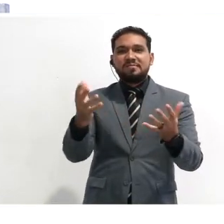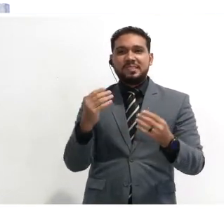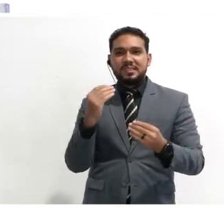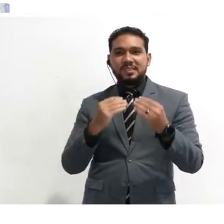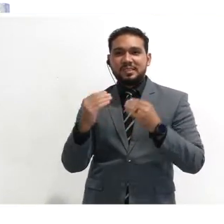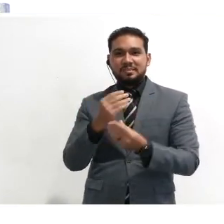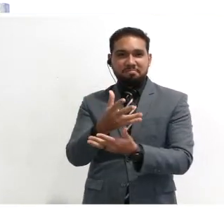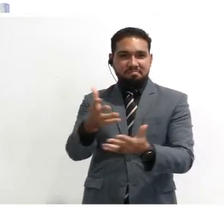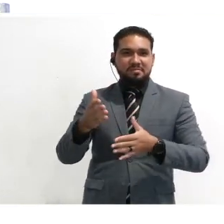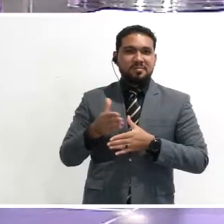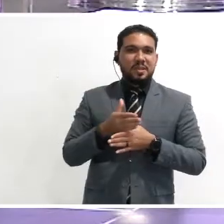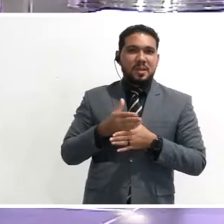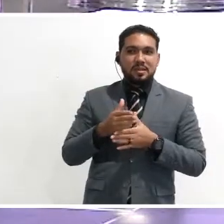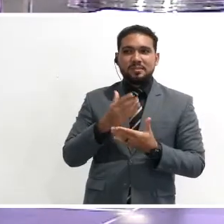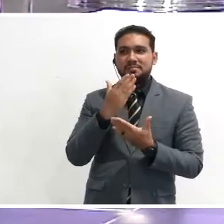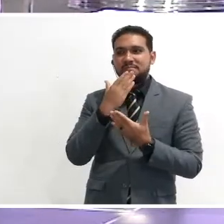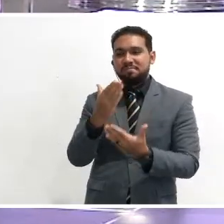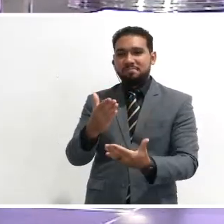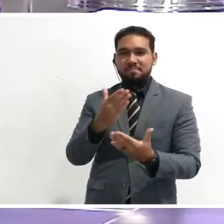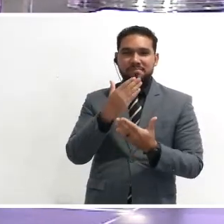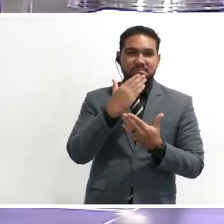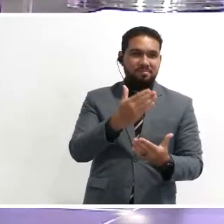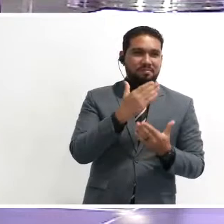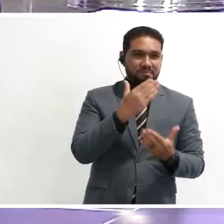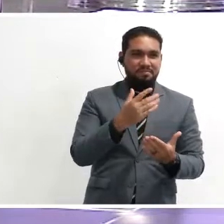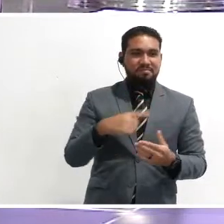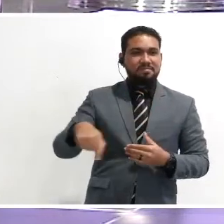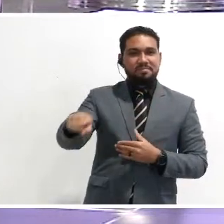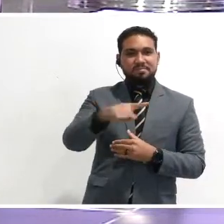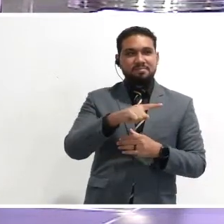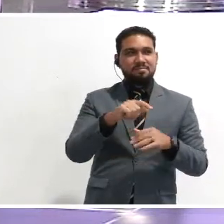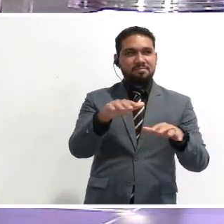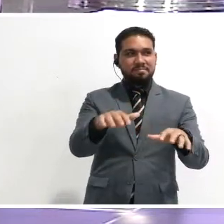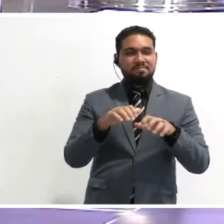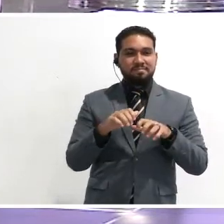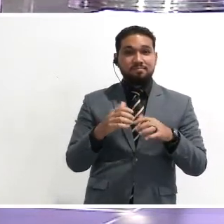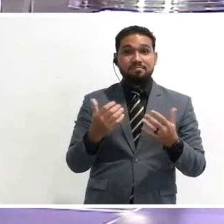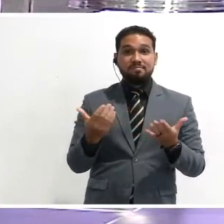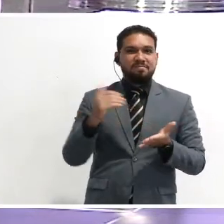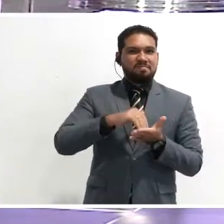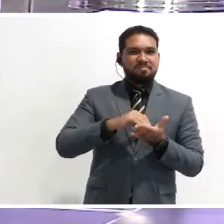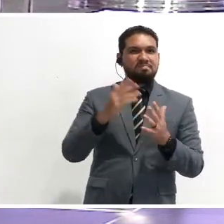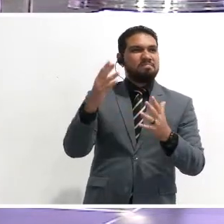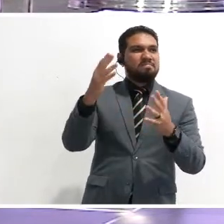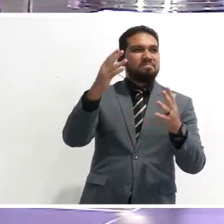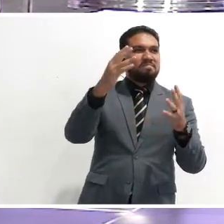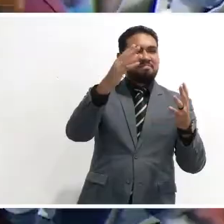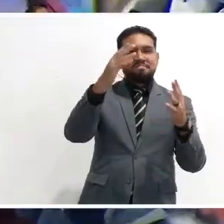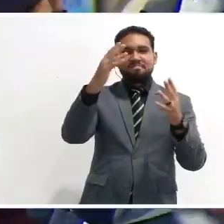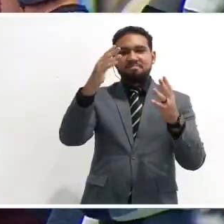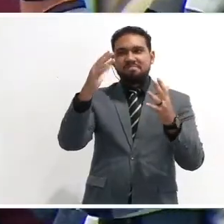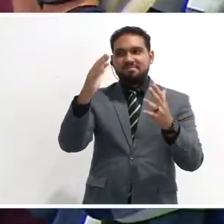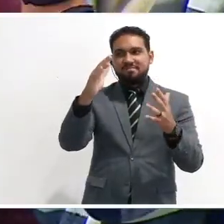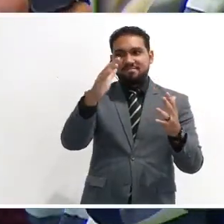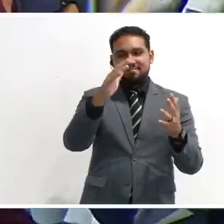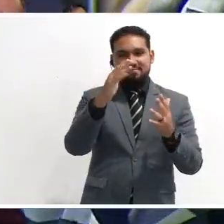resto del día y gracias a todos por su participación. Un nuevo aplauso para Paul Hoffman.